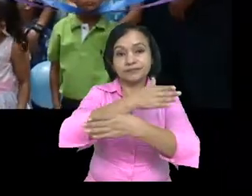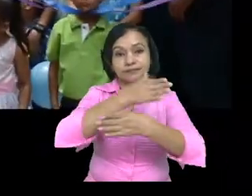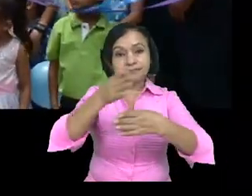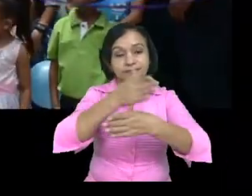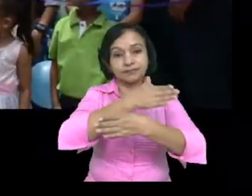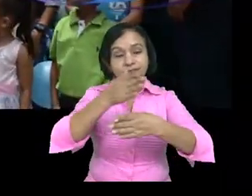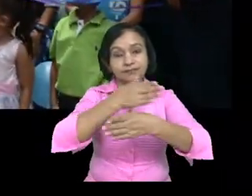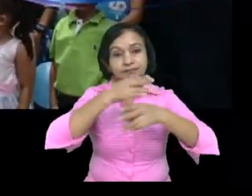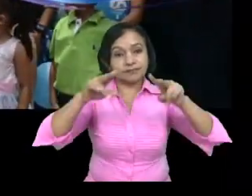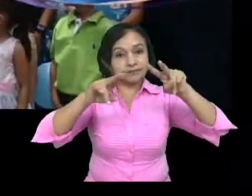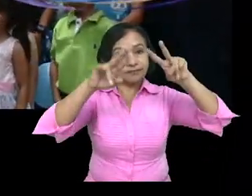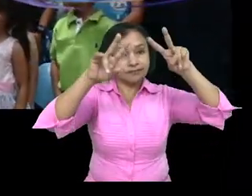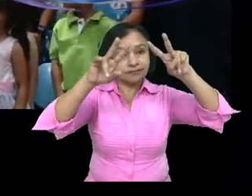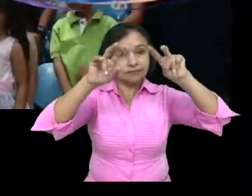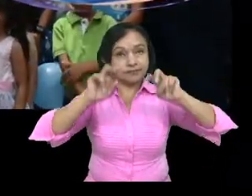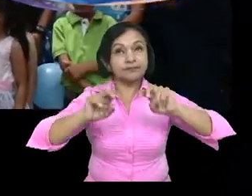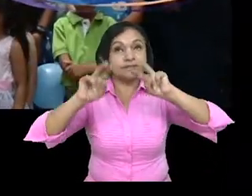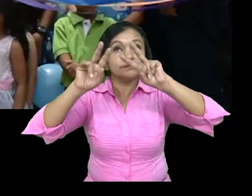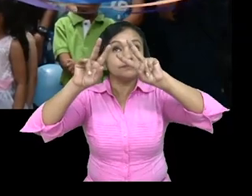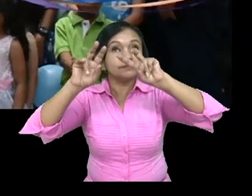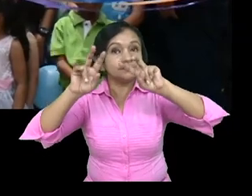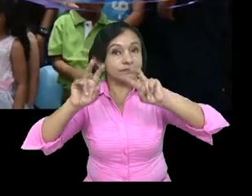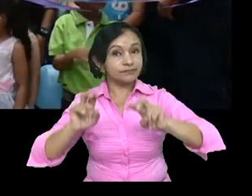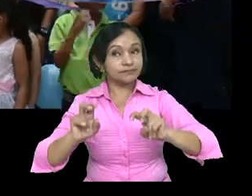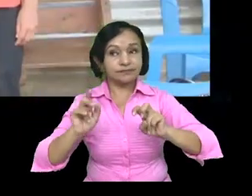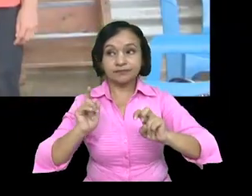que tenemos una...